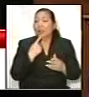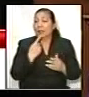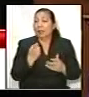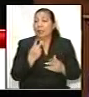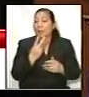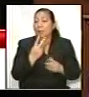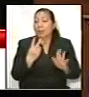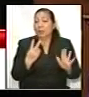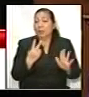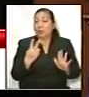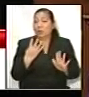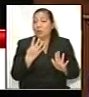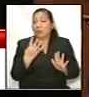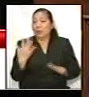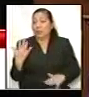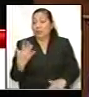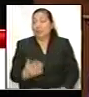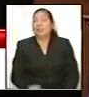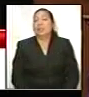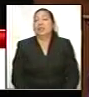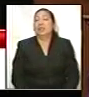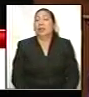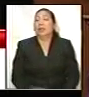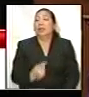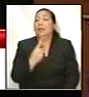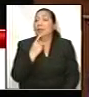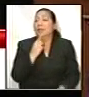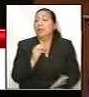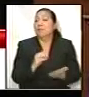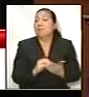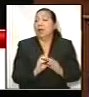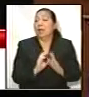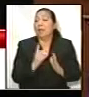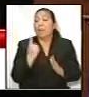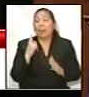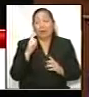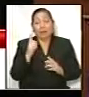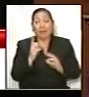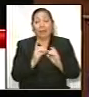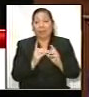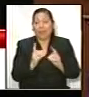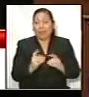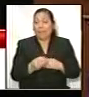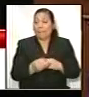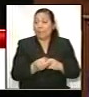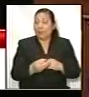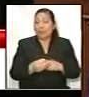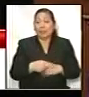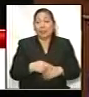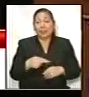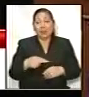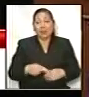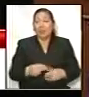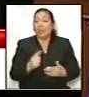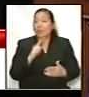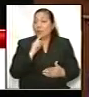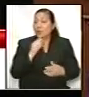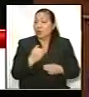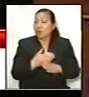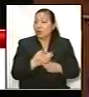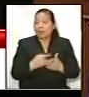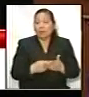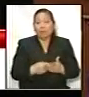la 27.795, establece claramente que para crear distritos, provincias y regiones es una